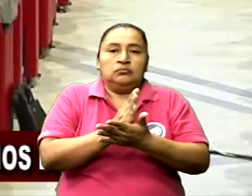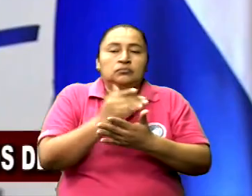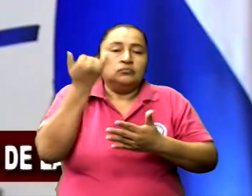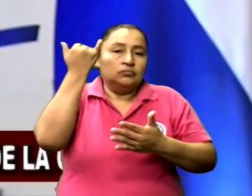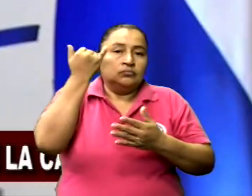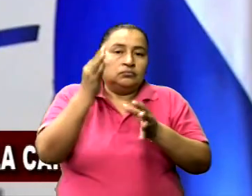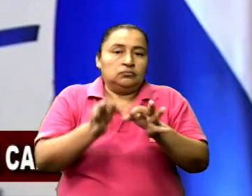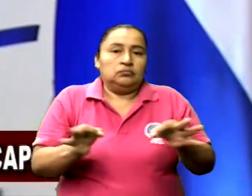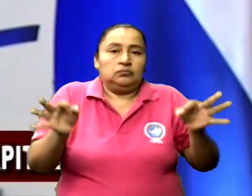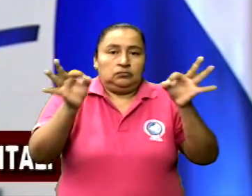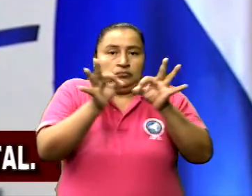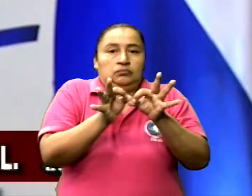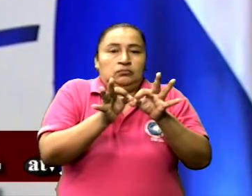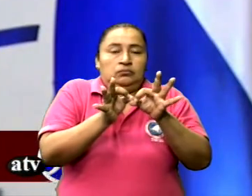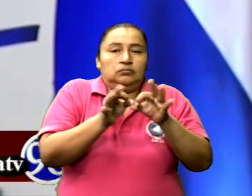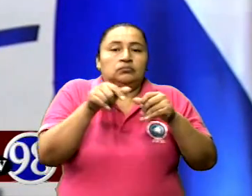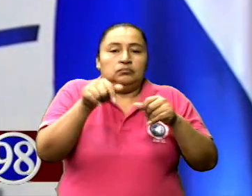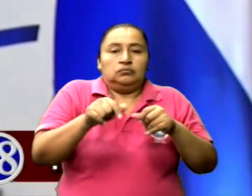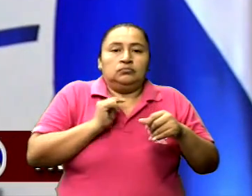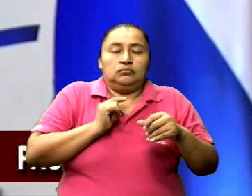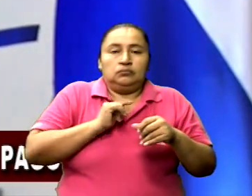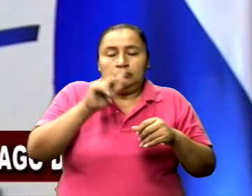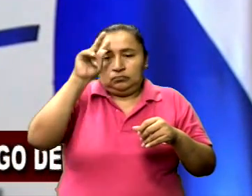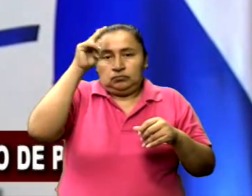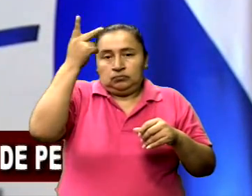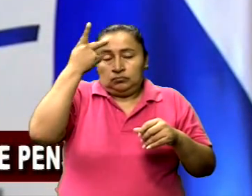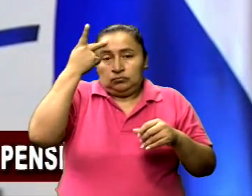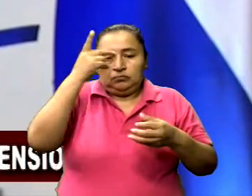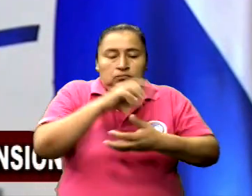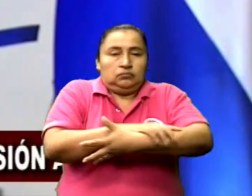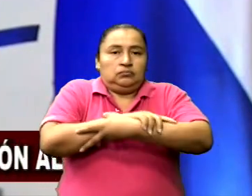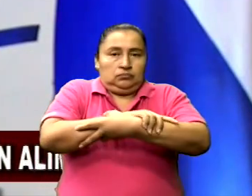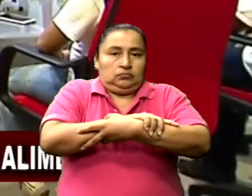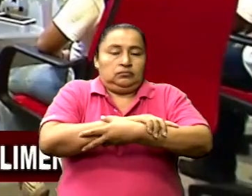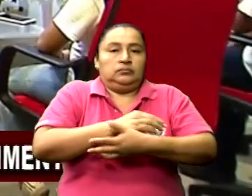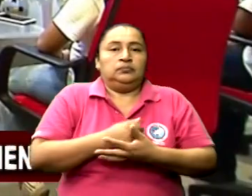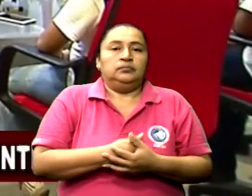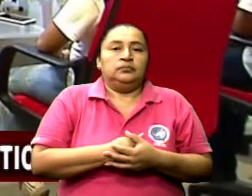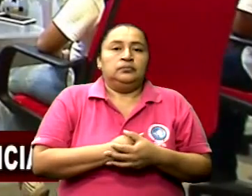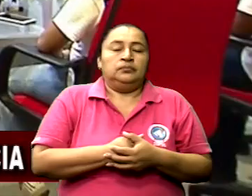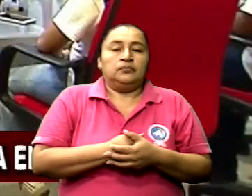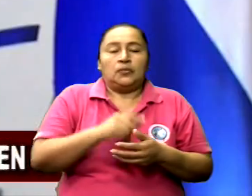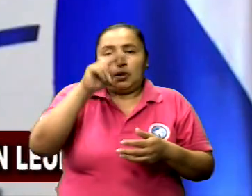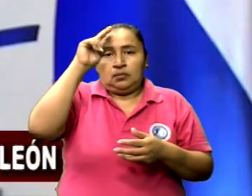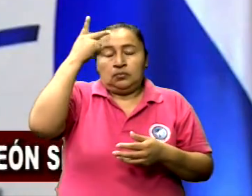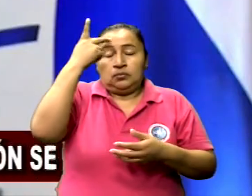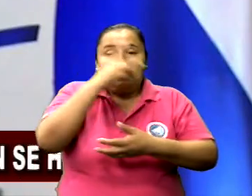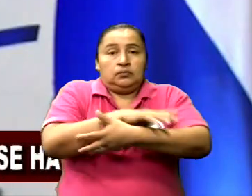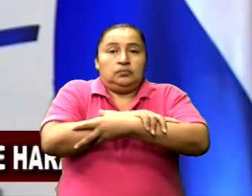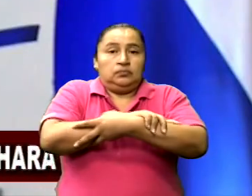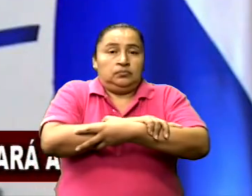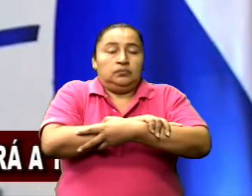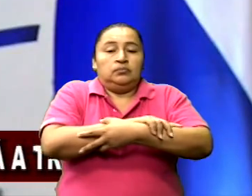principio, que es la política de alianzas. La política de alianzas